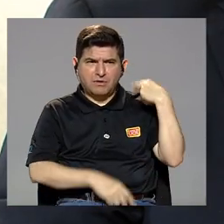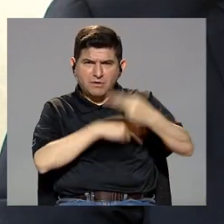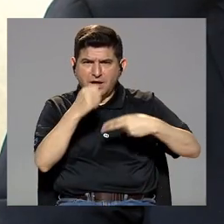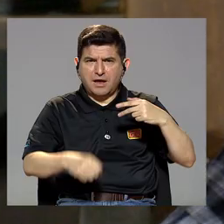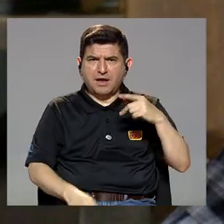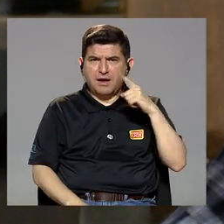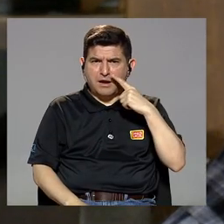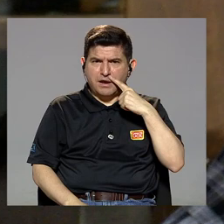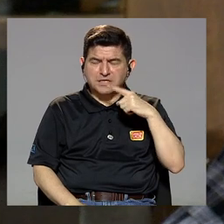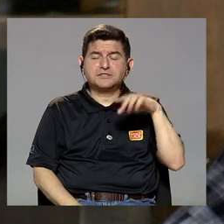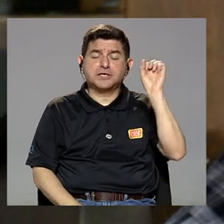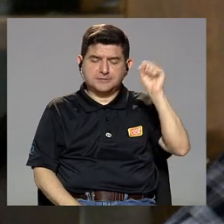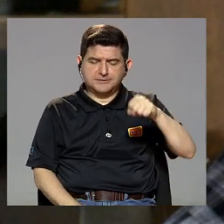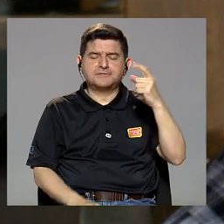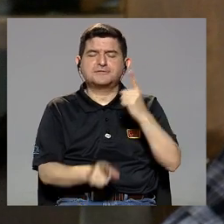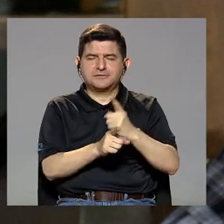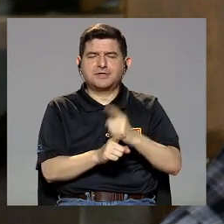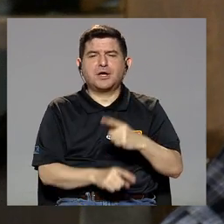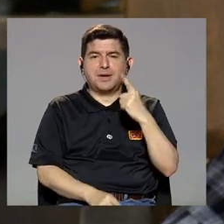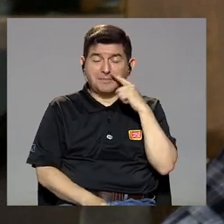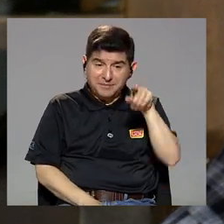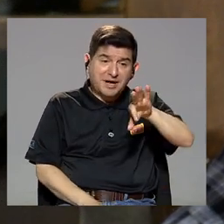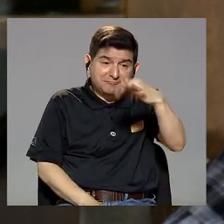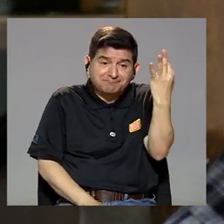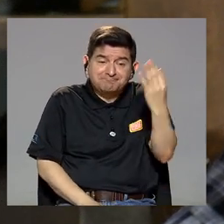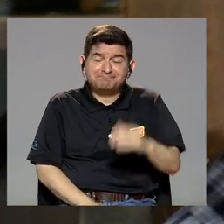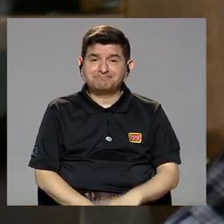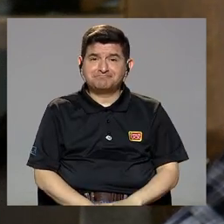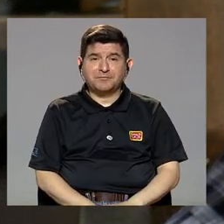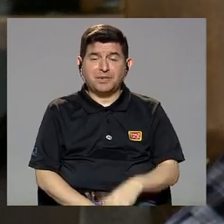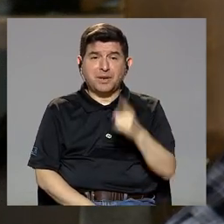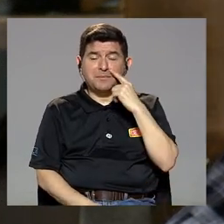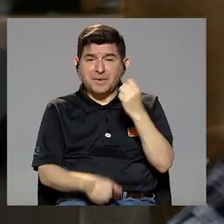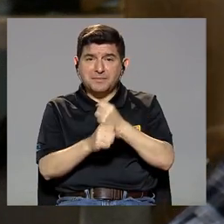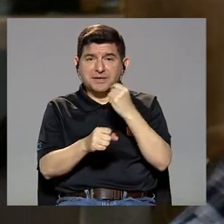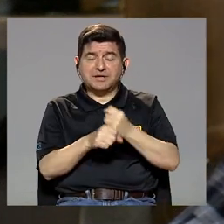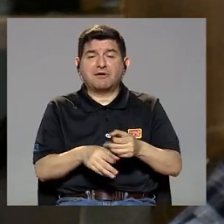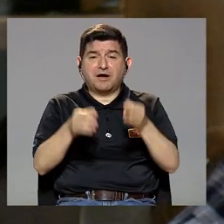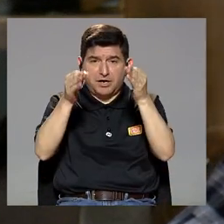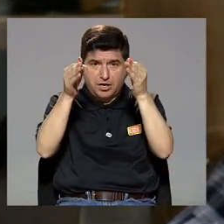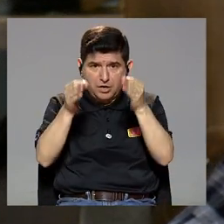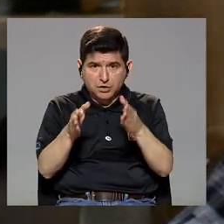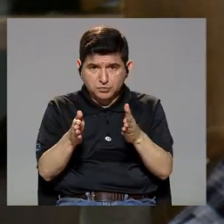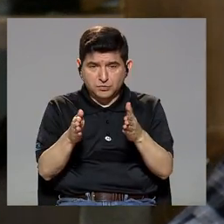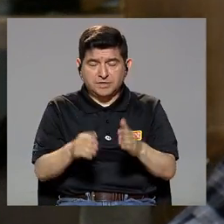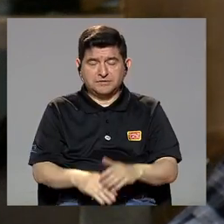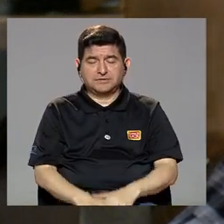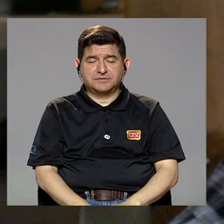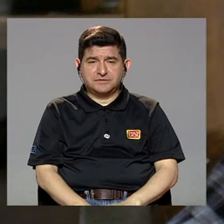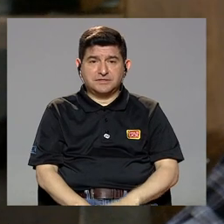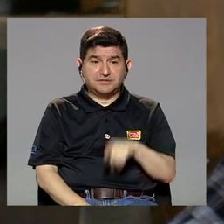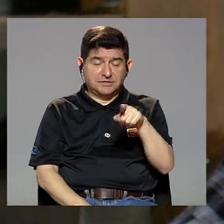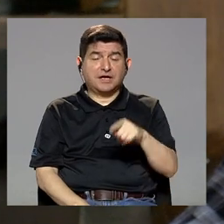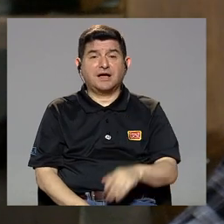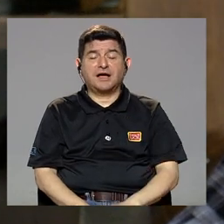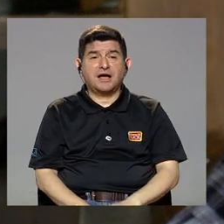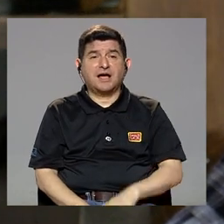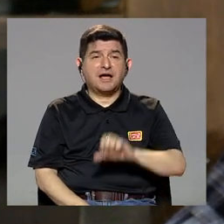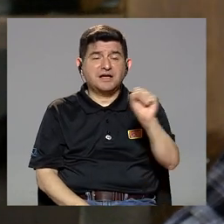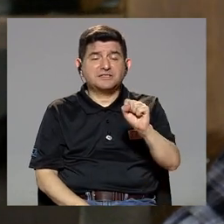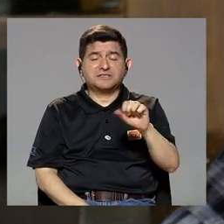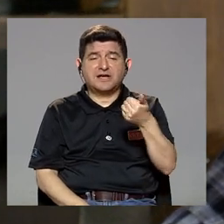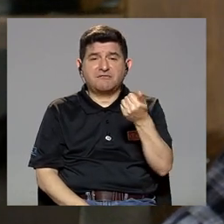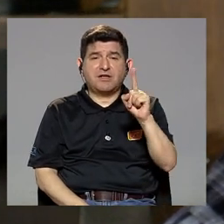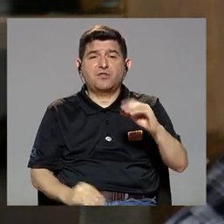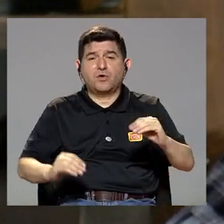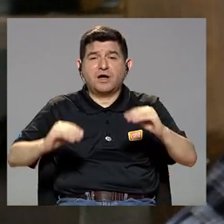así es el papá fue hasta para trabajar en los juzgados que en ese tiempo era el sábado hasta las 2 de la mañana